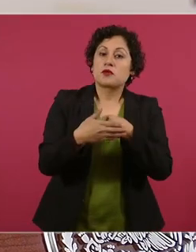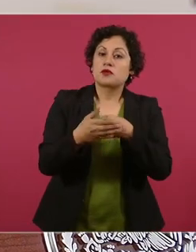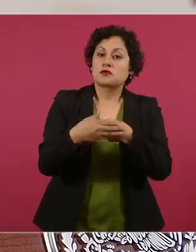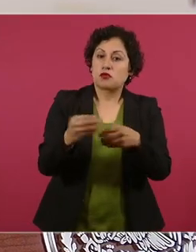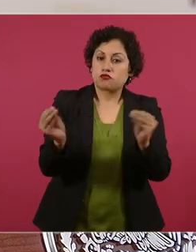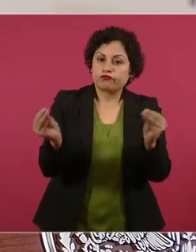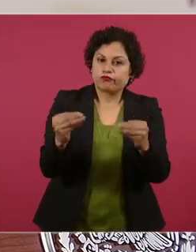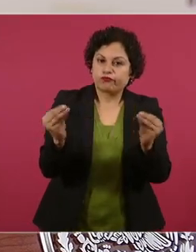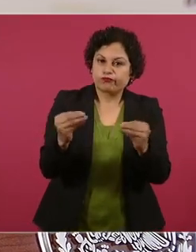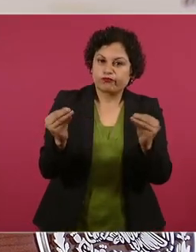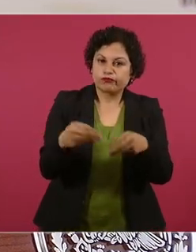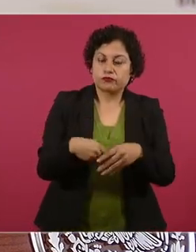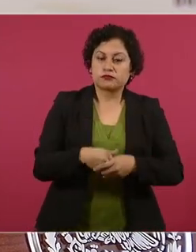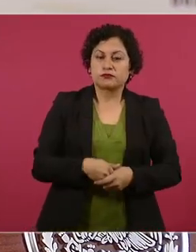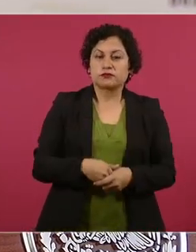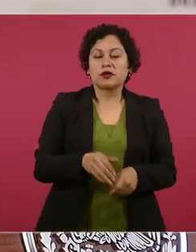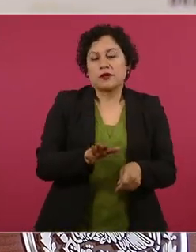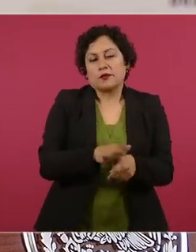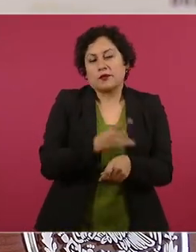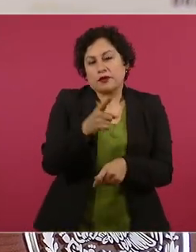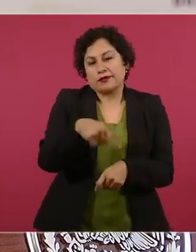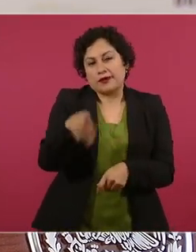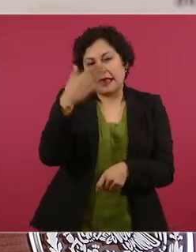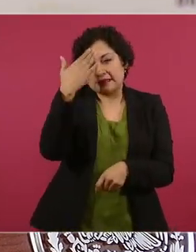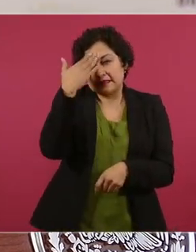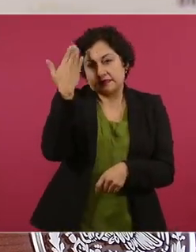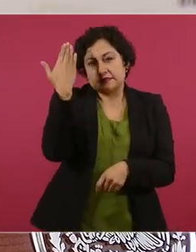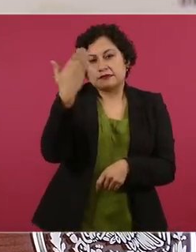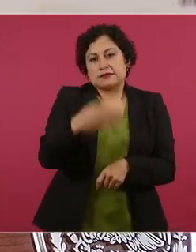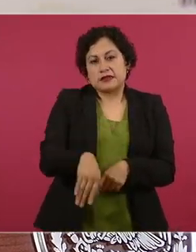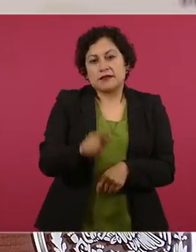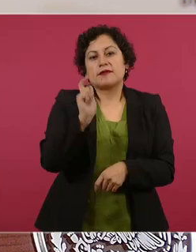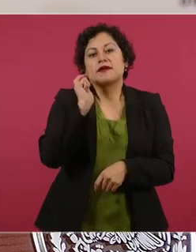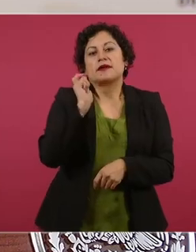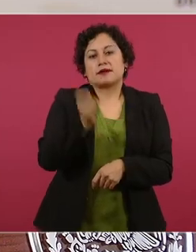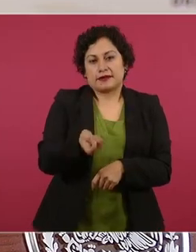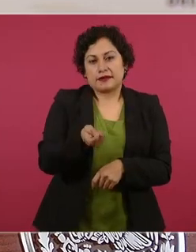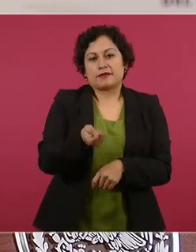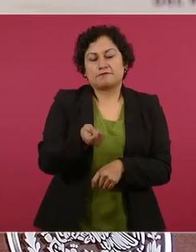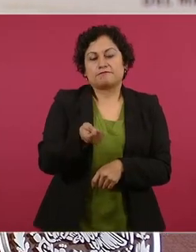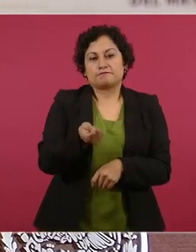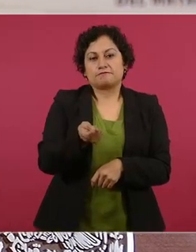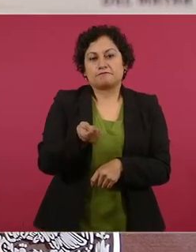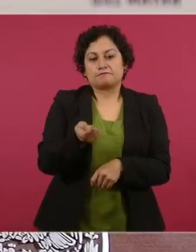que pues hay que ser internacionalista y